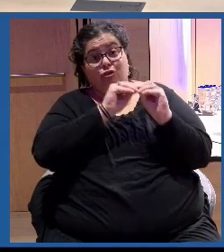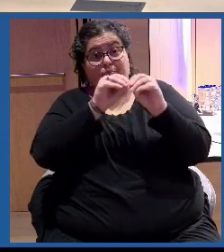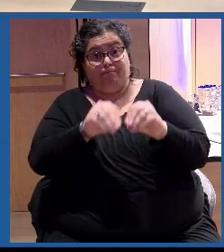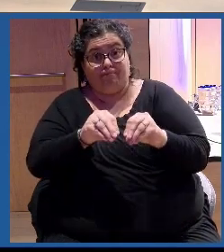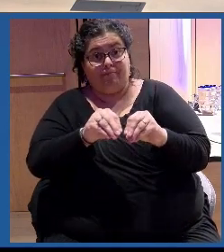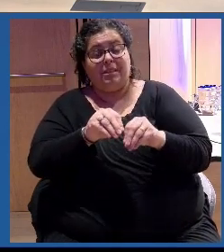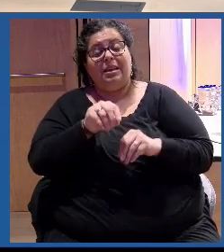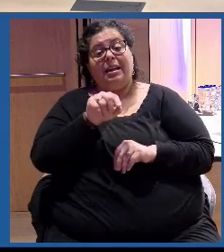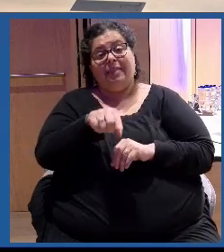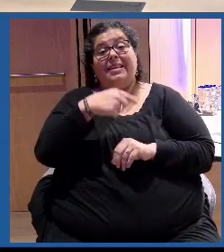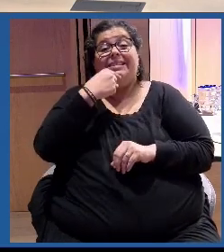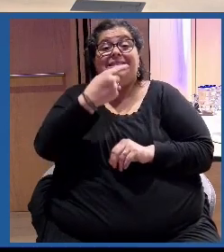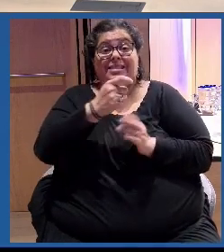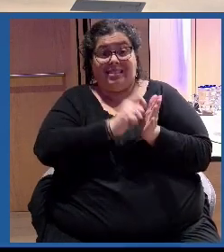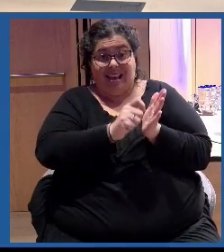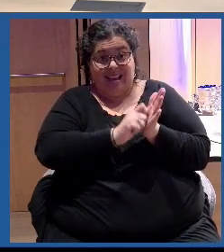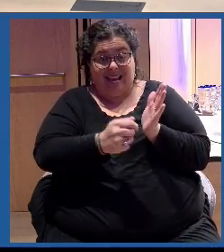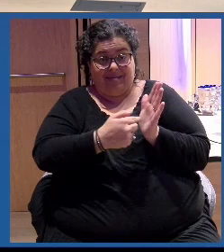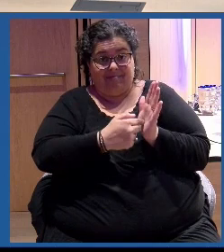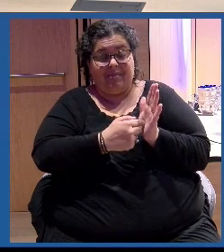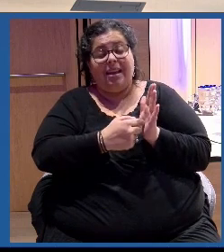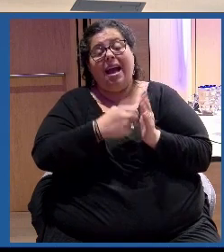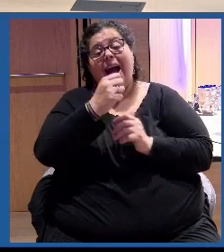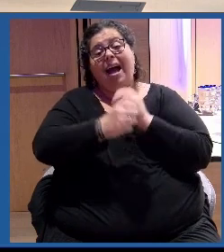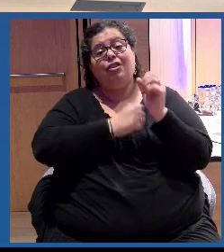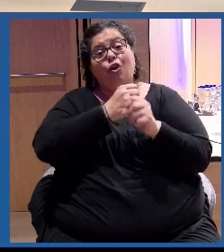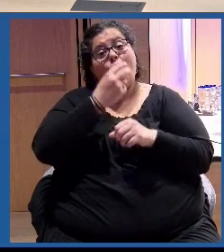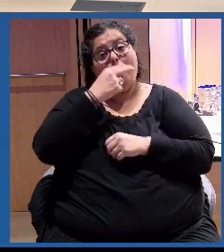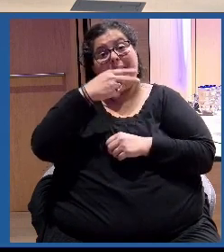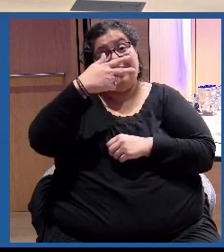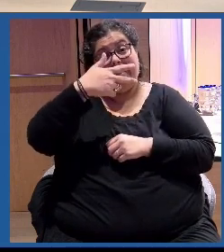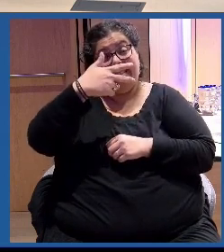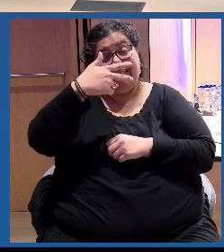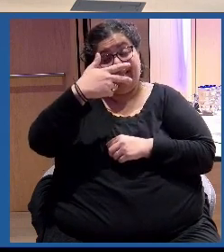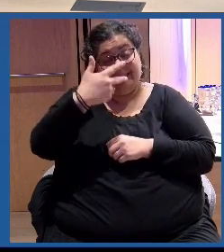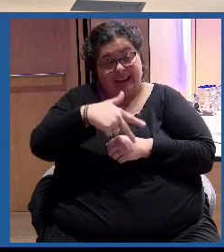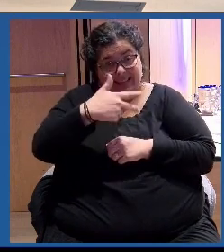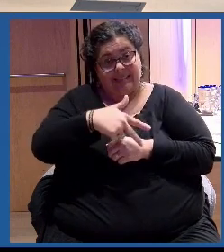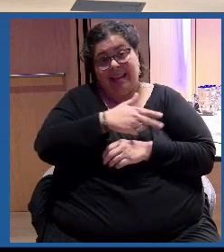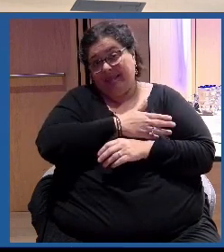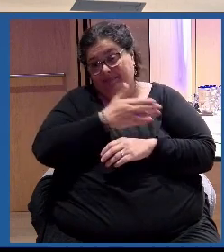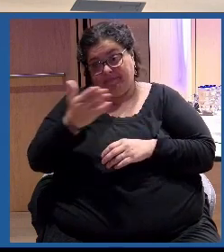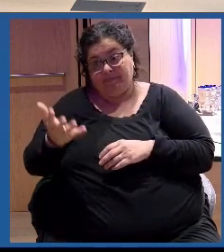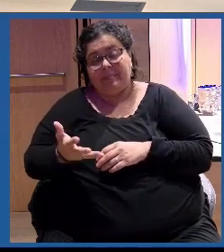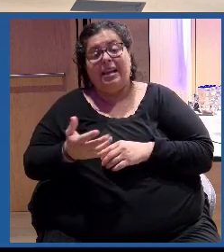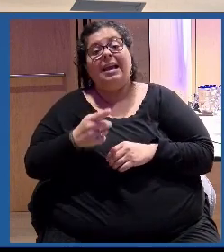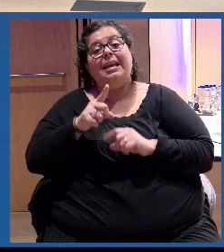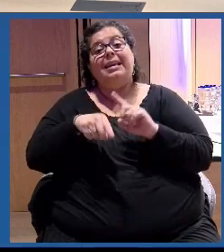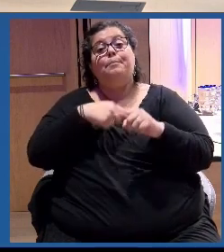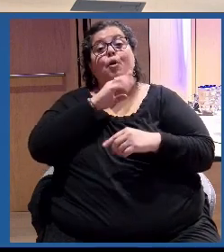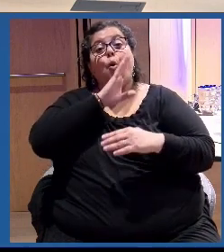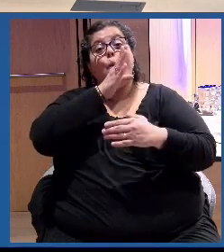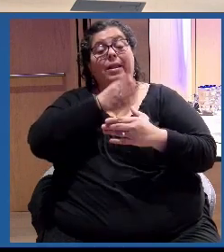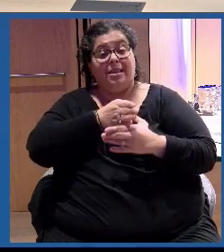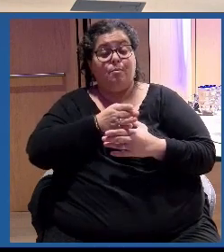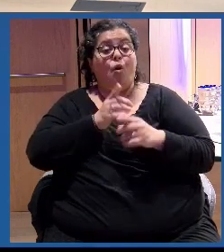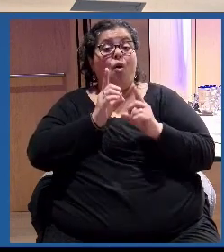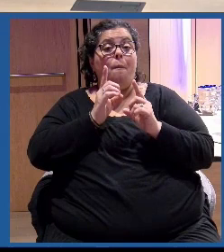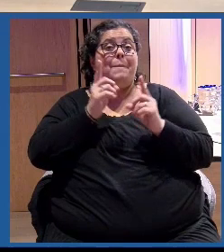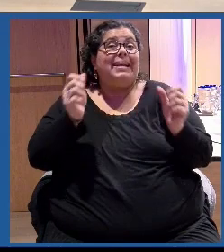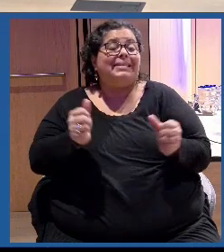digamos, original de 2013, como fue promulgada. Y por último, la acción afirmativa tiene que